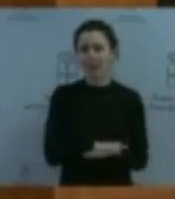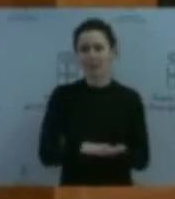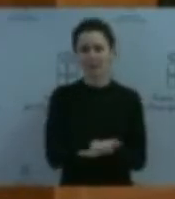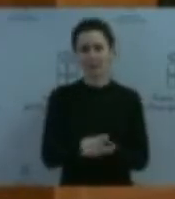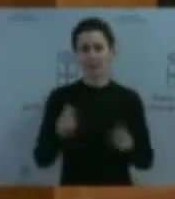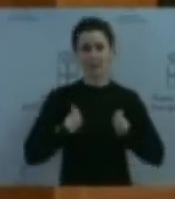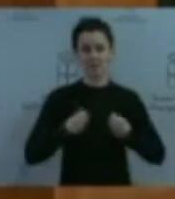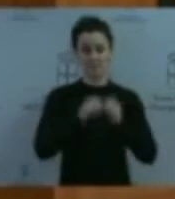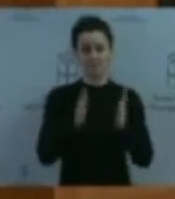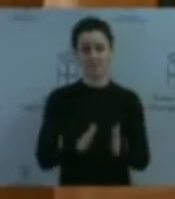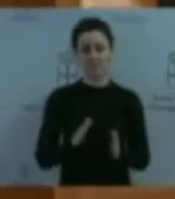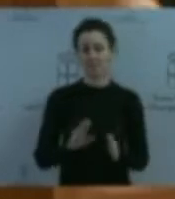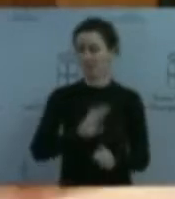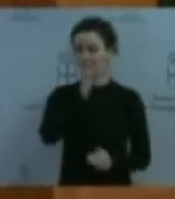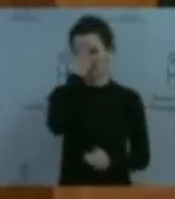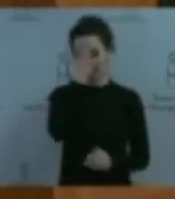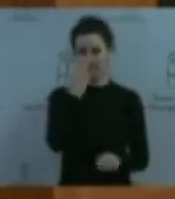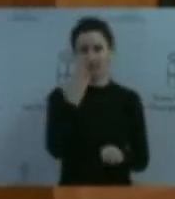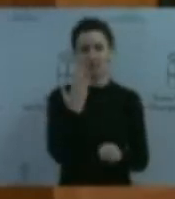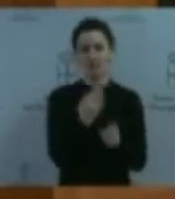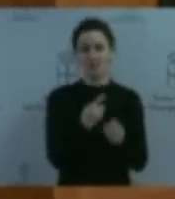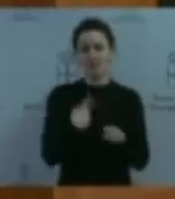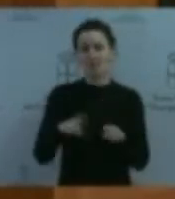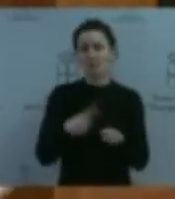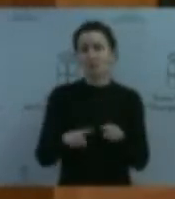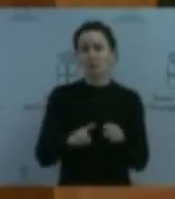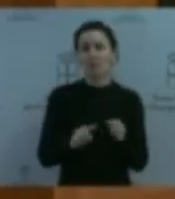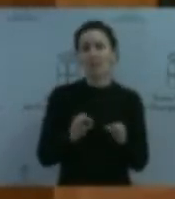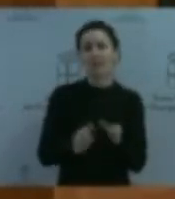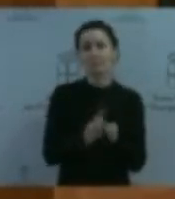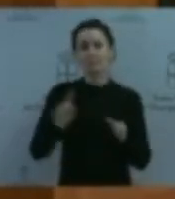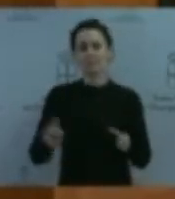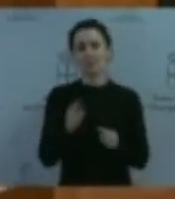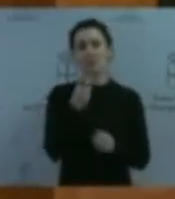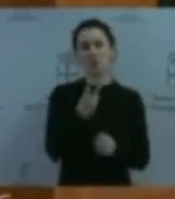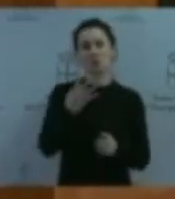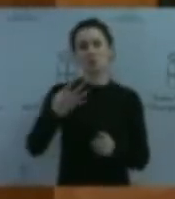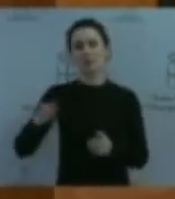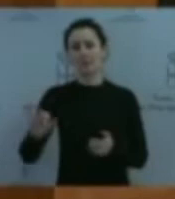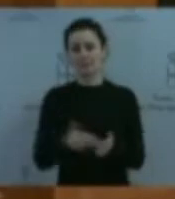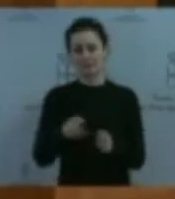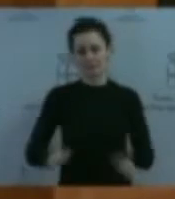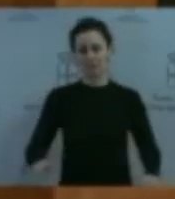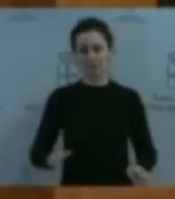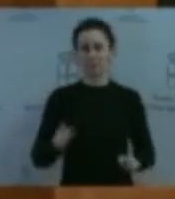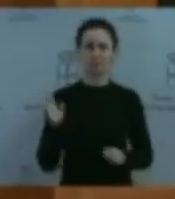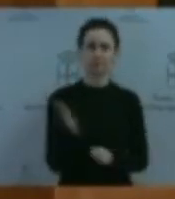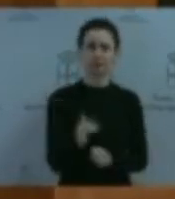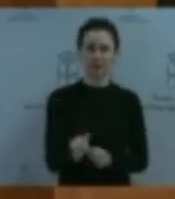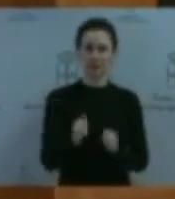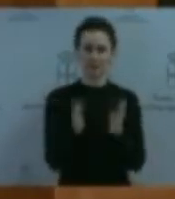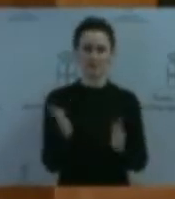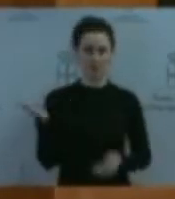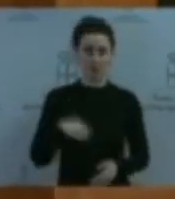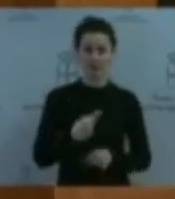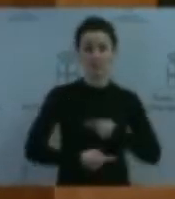Asturias, con alrededor de 240.000 personas afectadas. Familias asturianas no pueden permitirse mantener